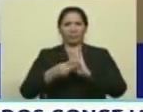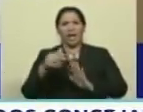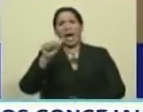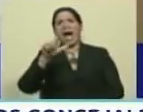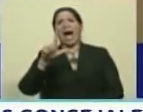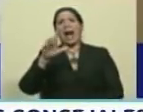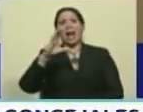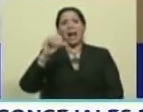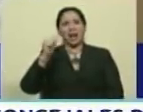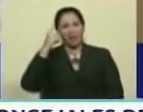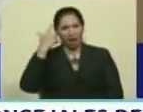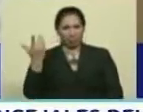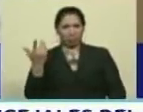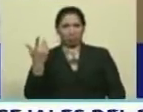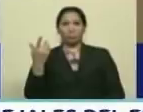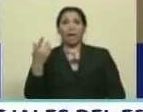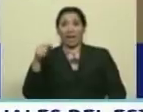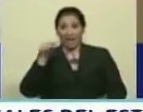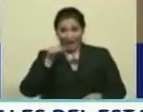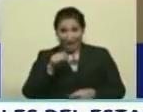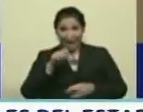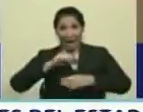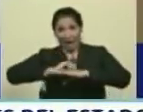alternativa social en primer lugar,